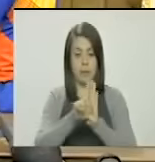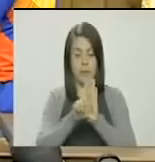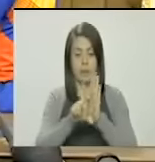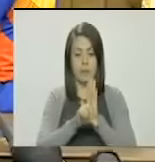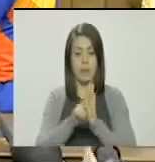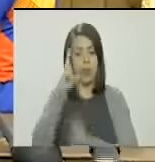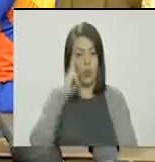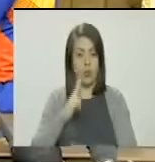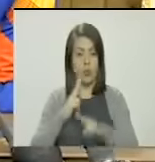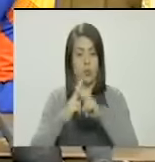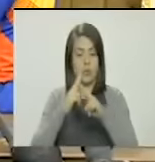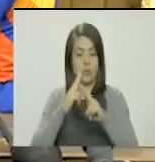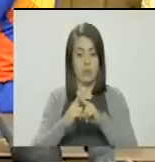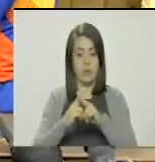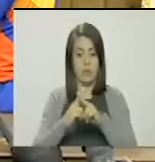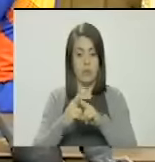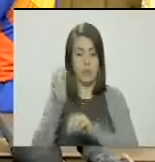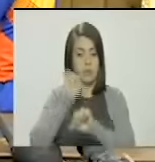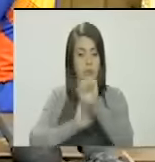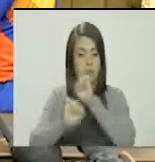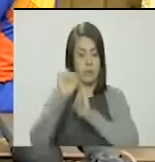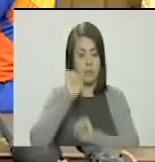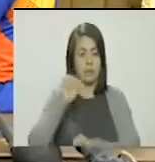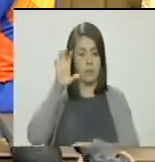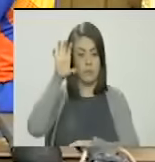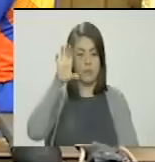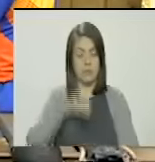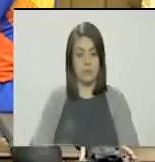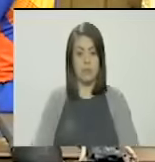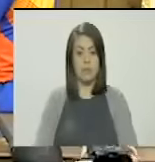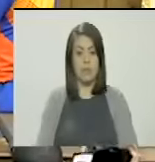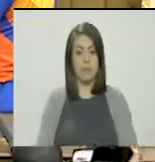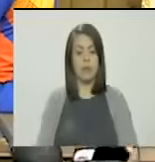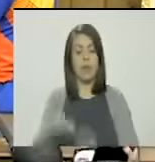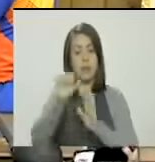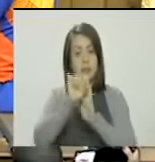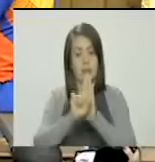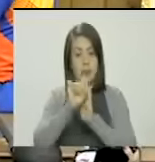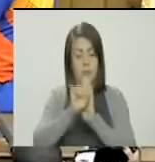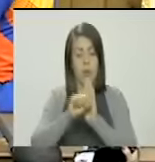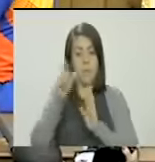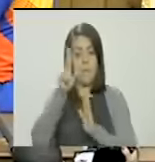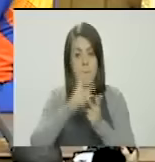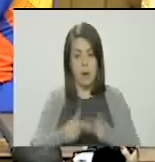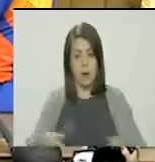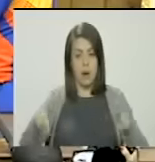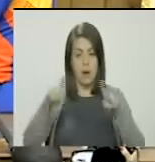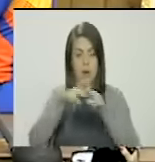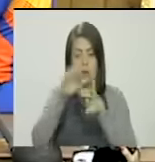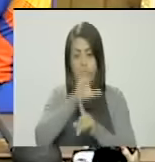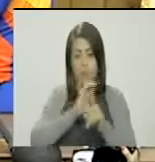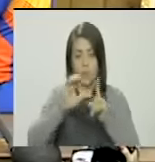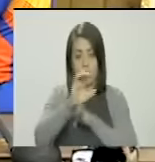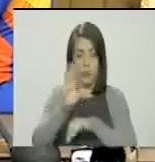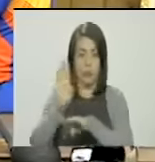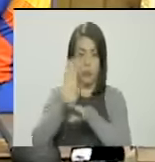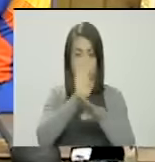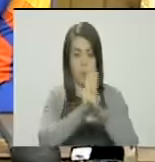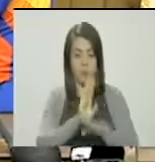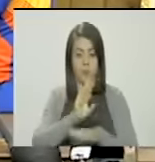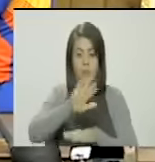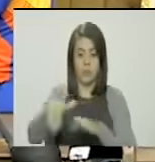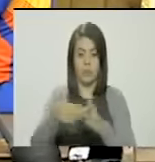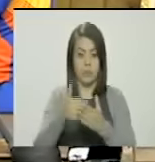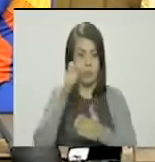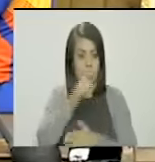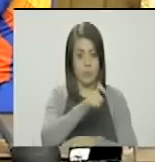leyes, honrar y defender a la patria, sus símbolos y valores culturales, resguardar y